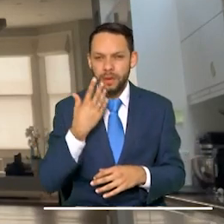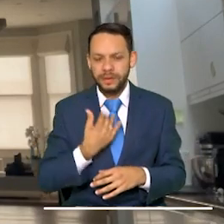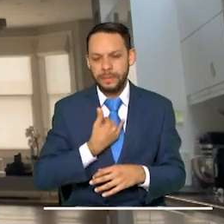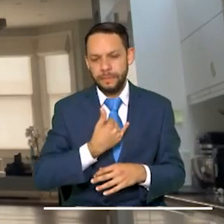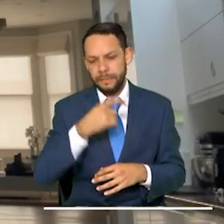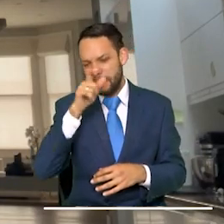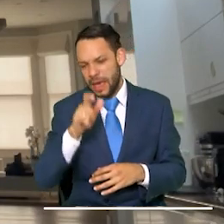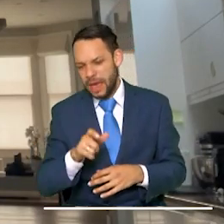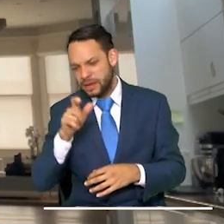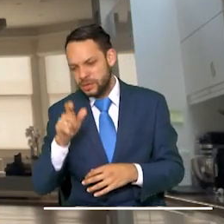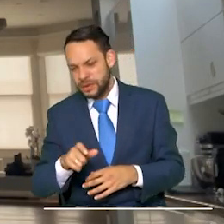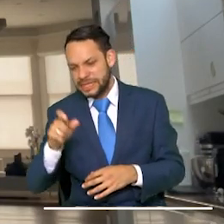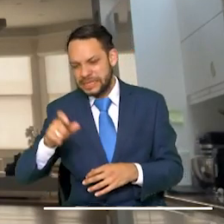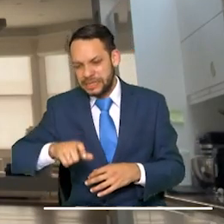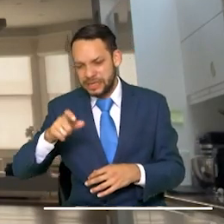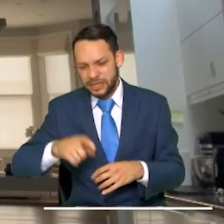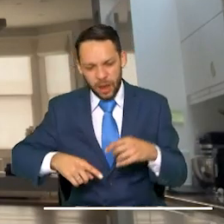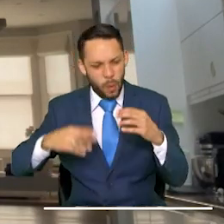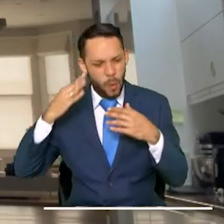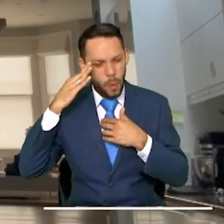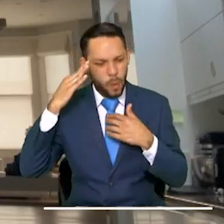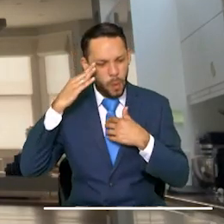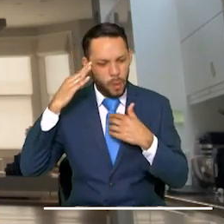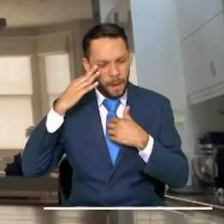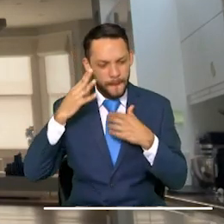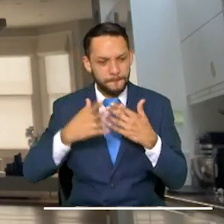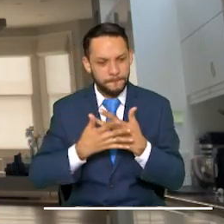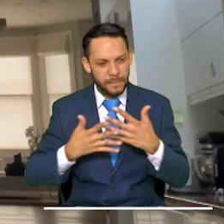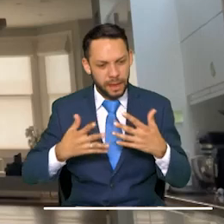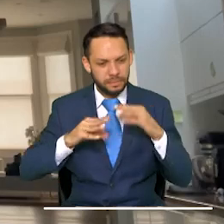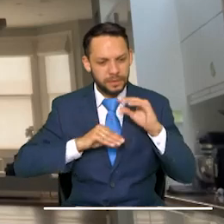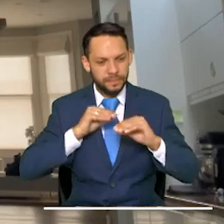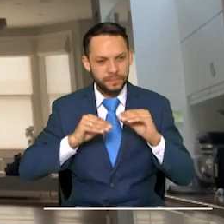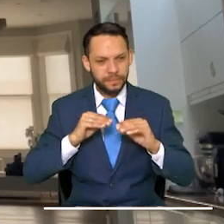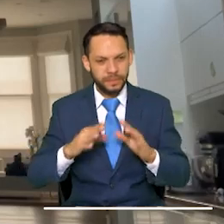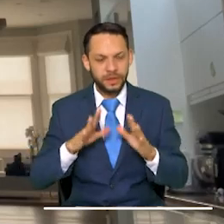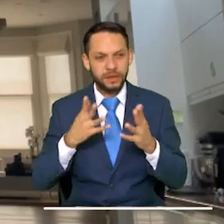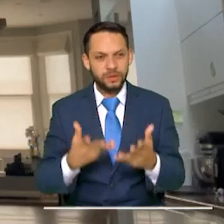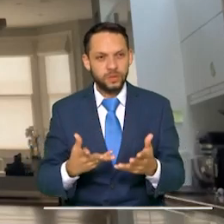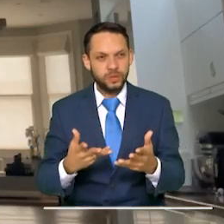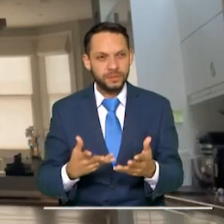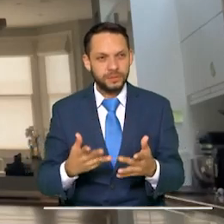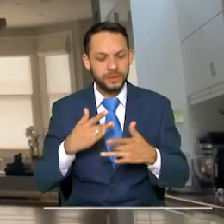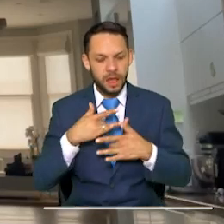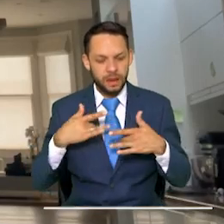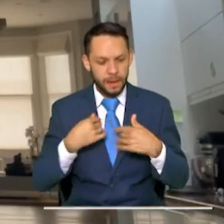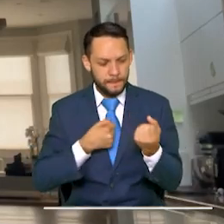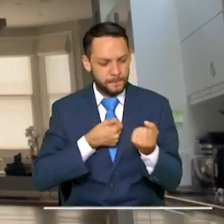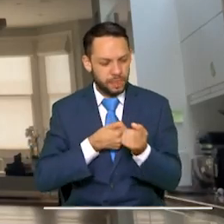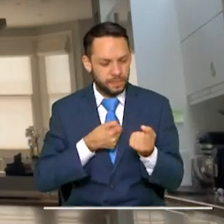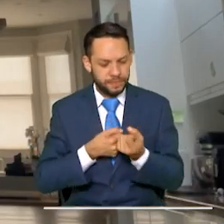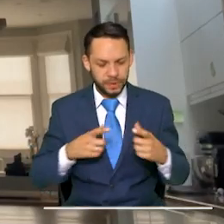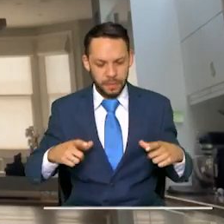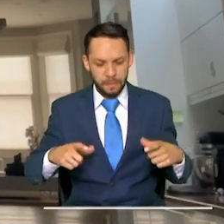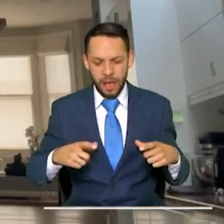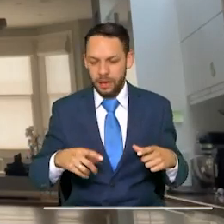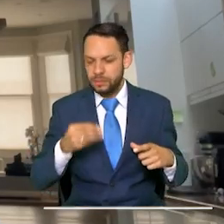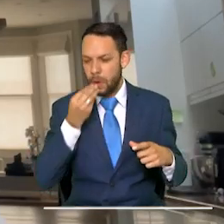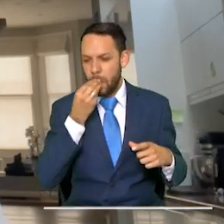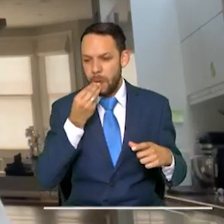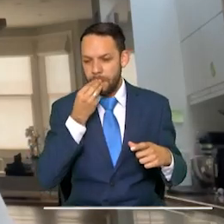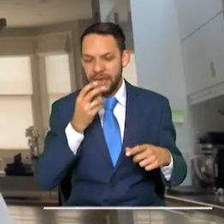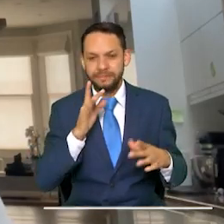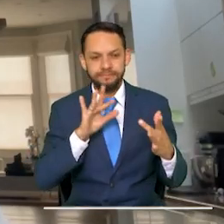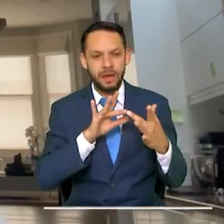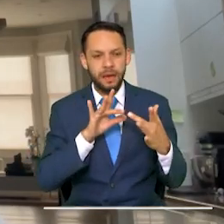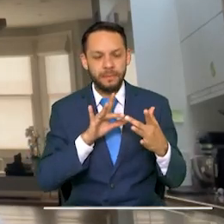que toman conciencia de este tipo de temas, de que nuestro alimento es sagrado y debemos respetarlo, conectar con él y vivir